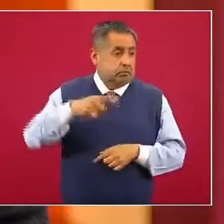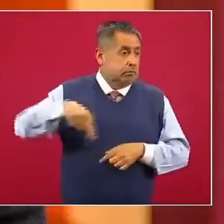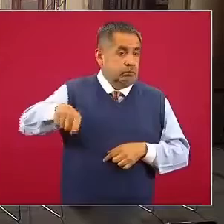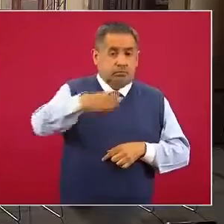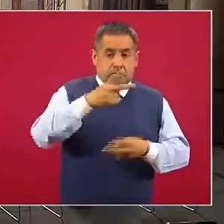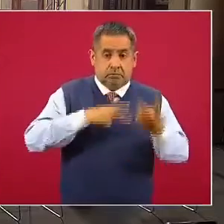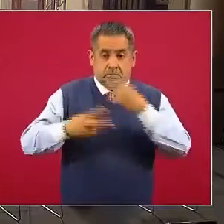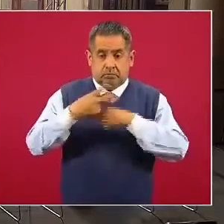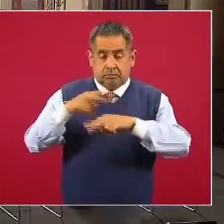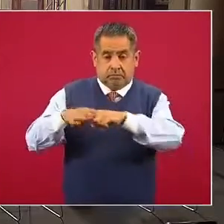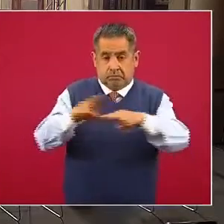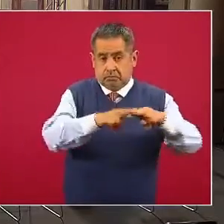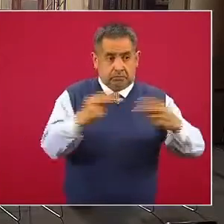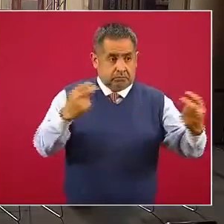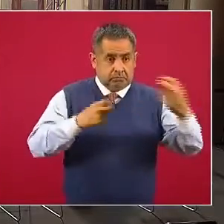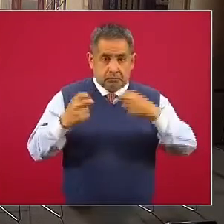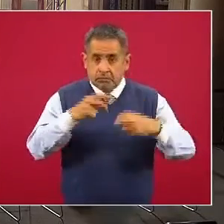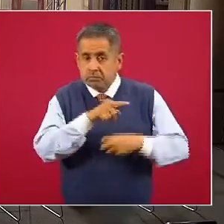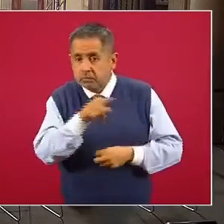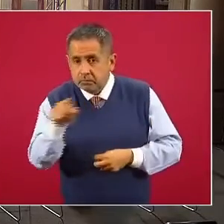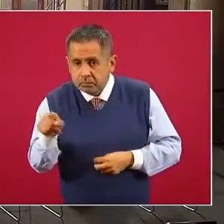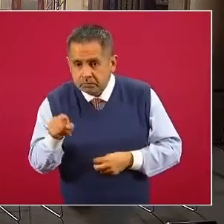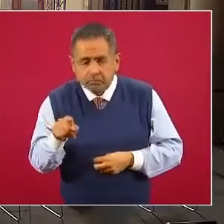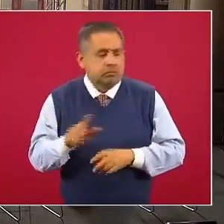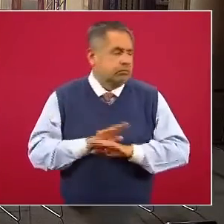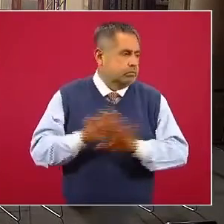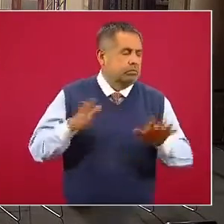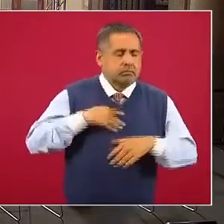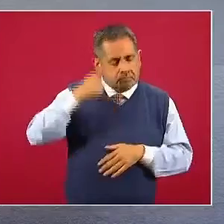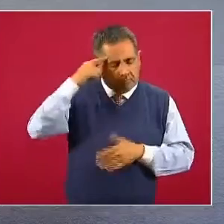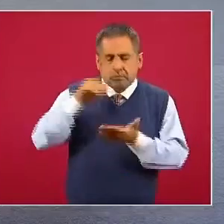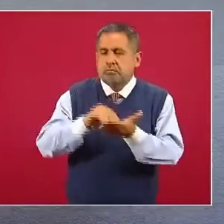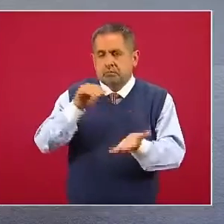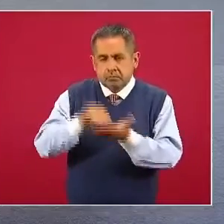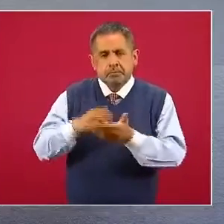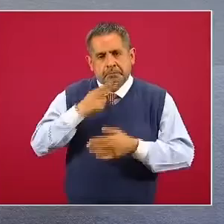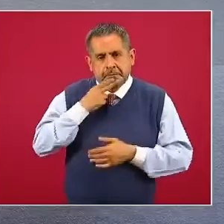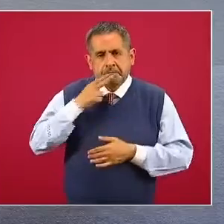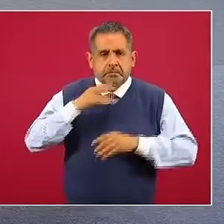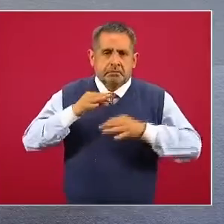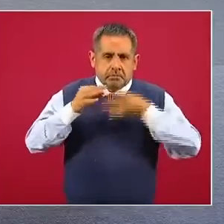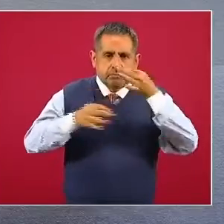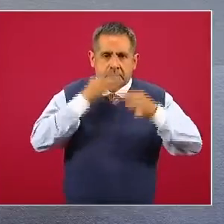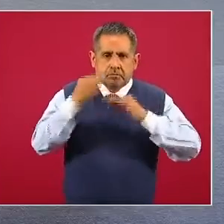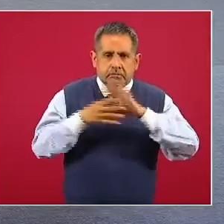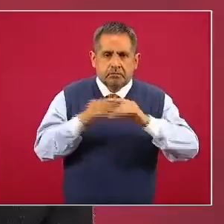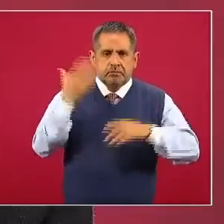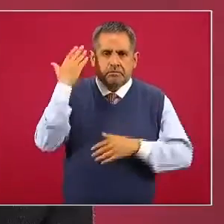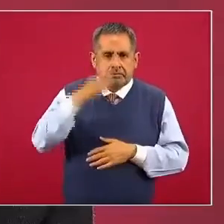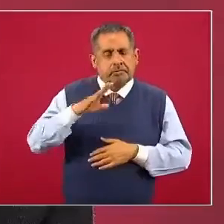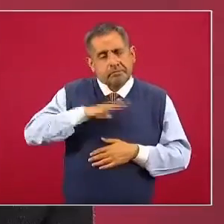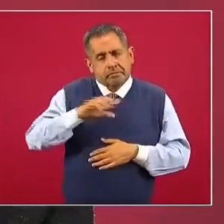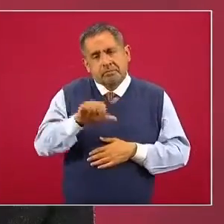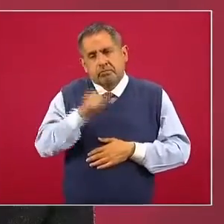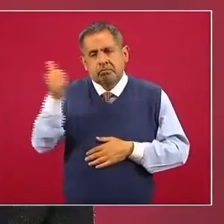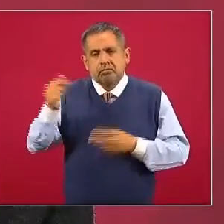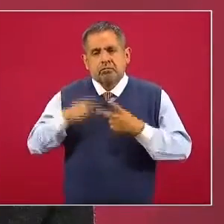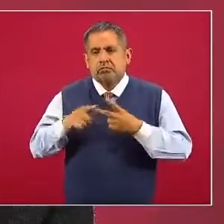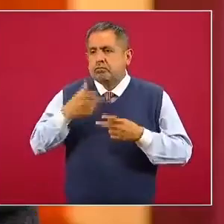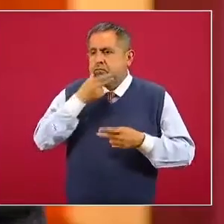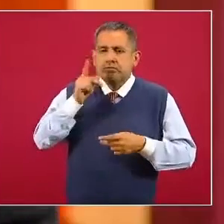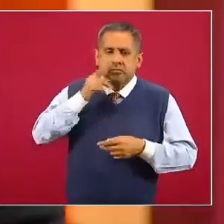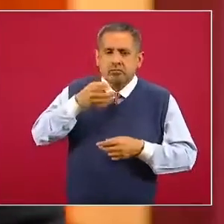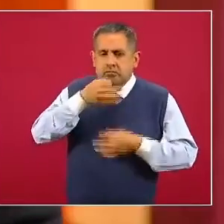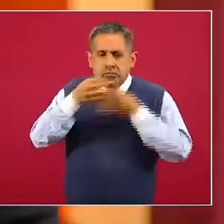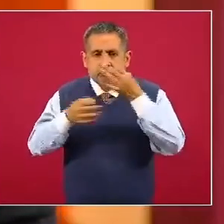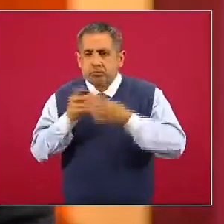aquí como comunicadoras y comunicadores nos hace pensar que es útil, y sabemos que hay también otras reporteras y reporteros